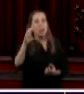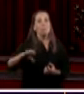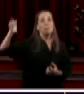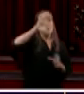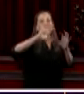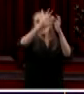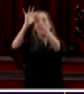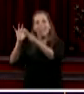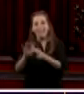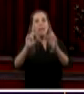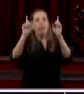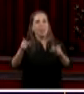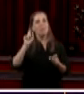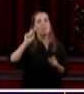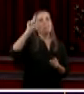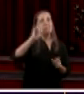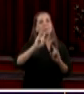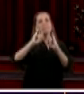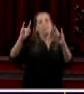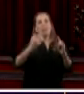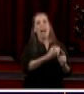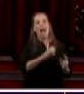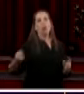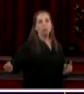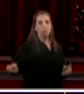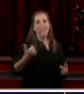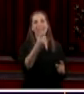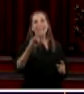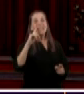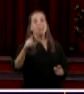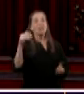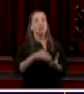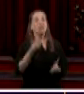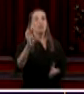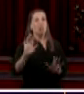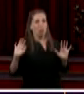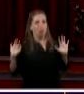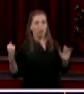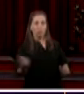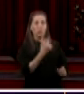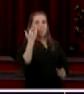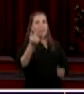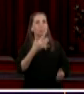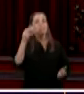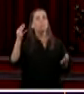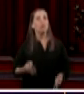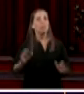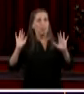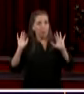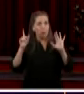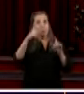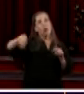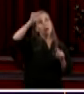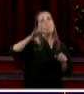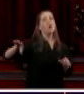hacia delante esencialmente lo que dice Bueno ya recort hacia delante el resultado fiscal lo voy a conseguir vía un crecimiento de la